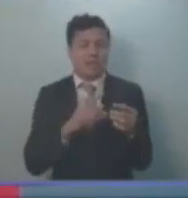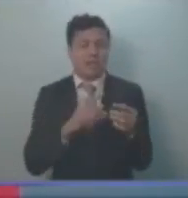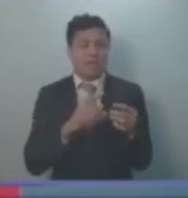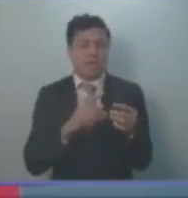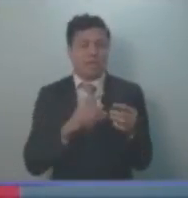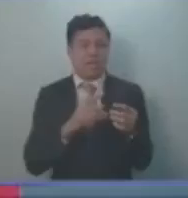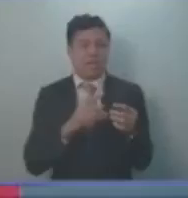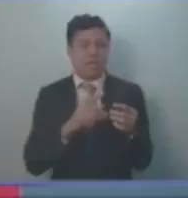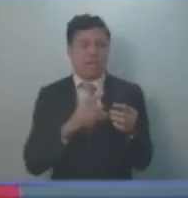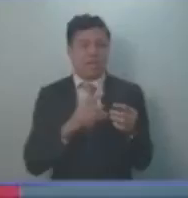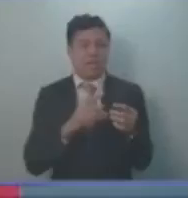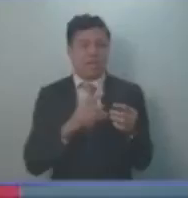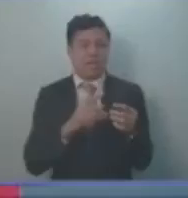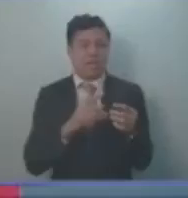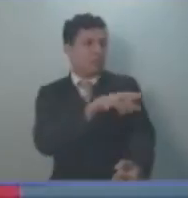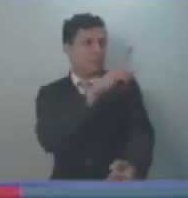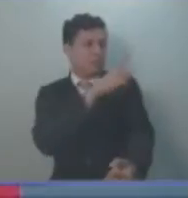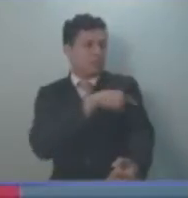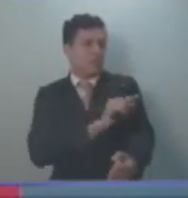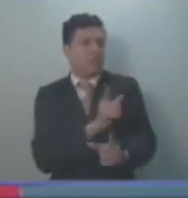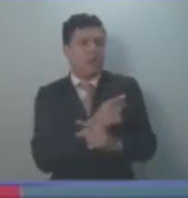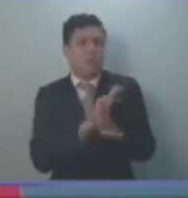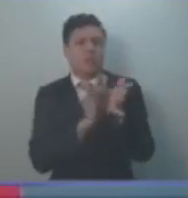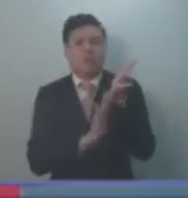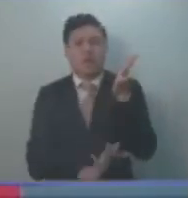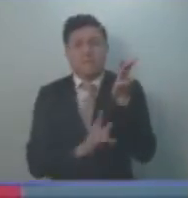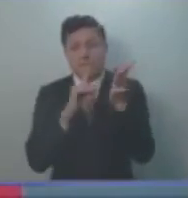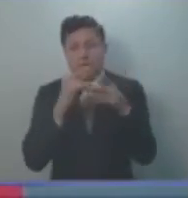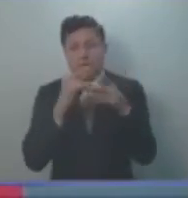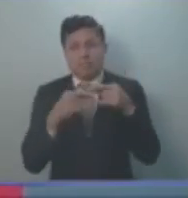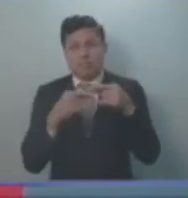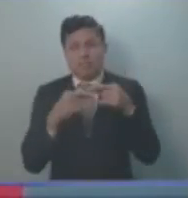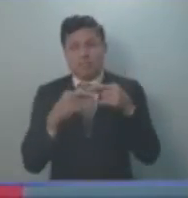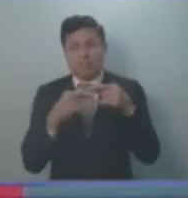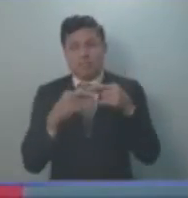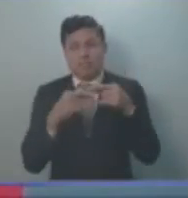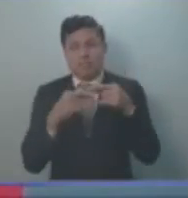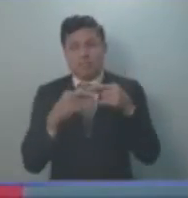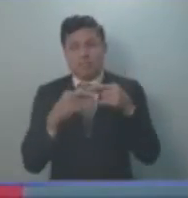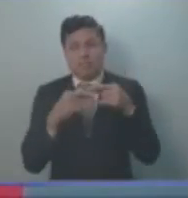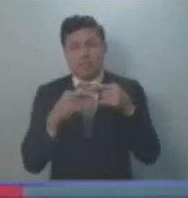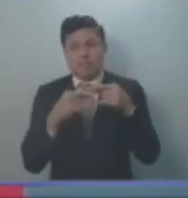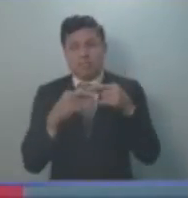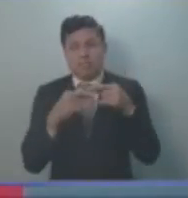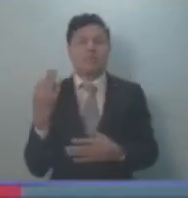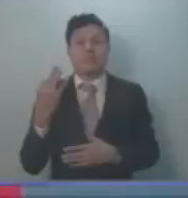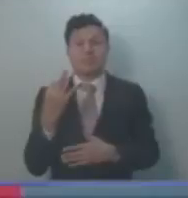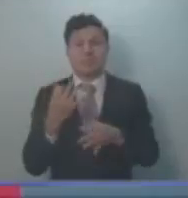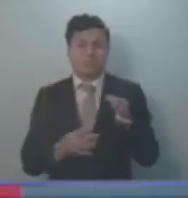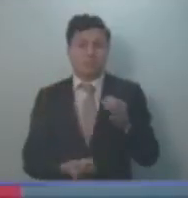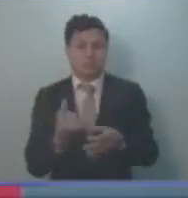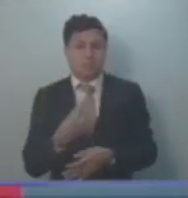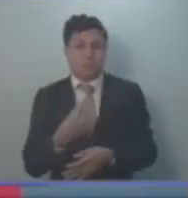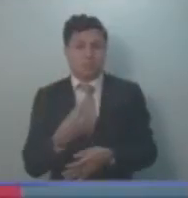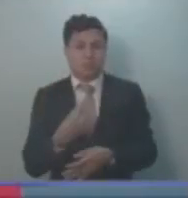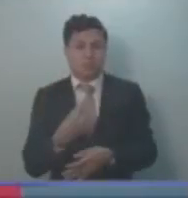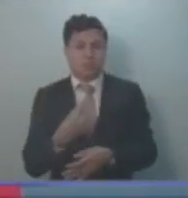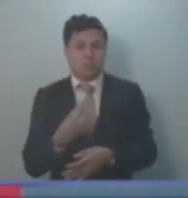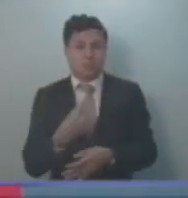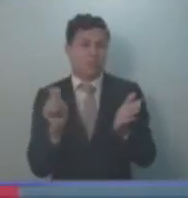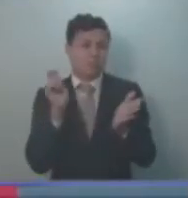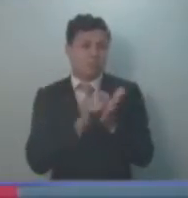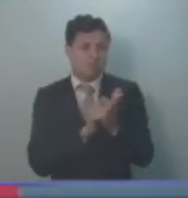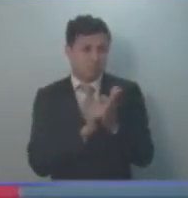médica especializada, previa validación de su médico tratante, como es el caso del